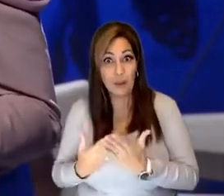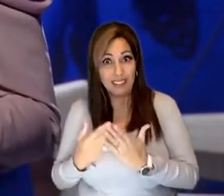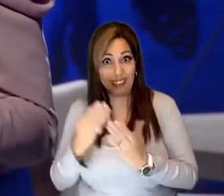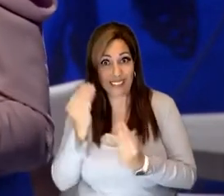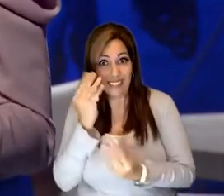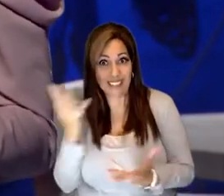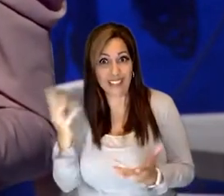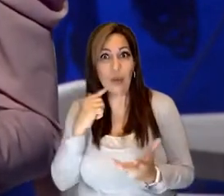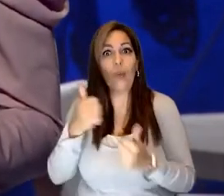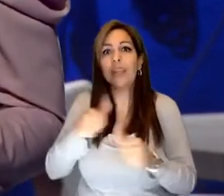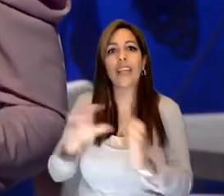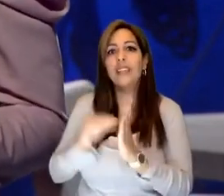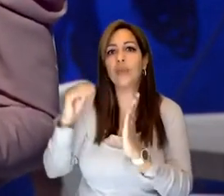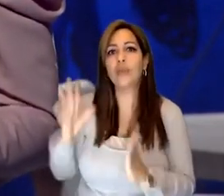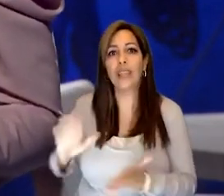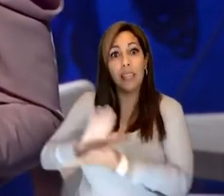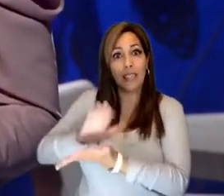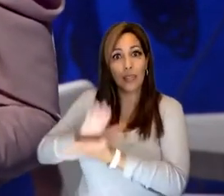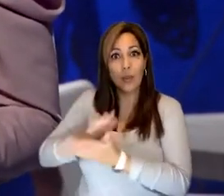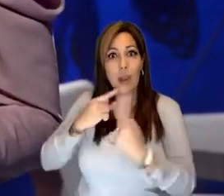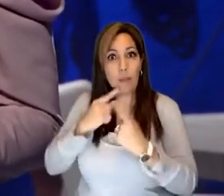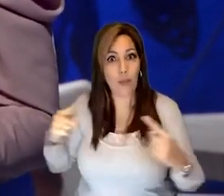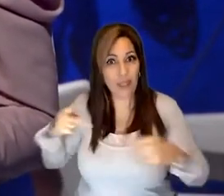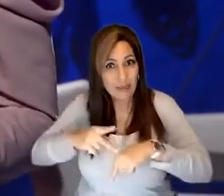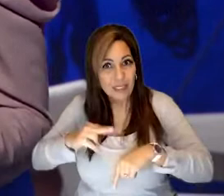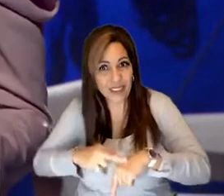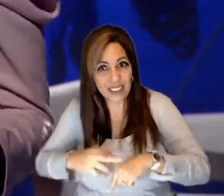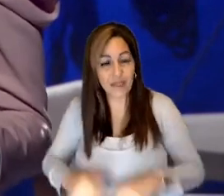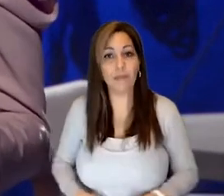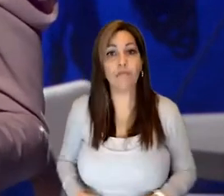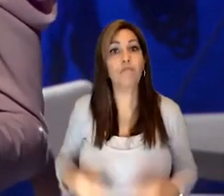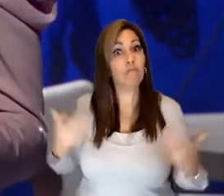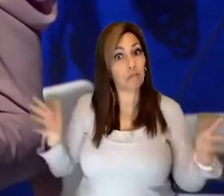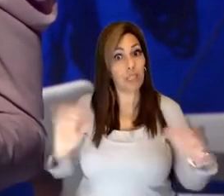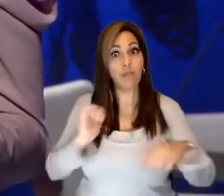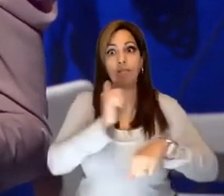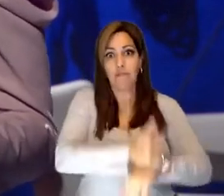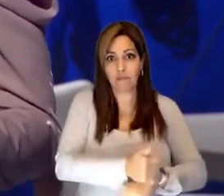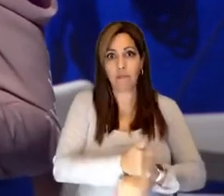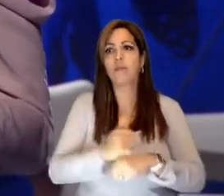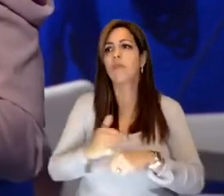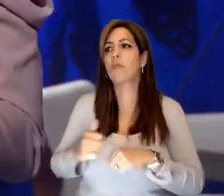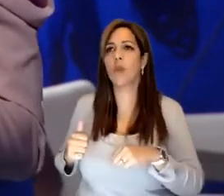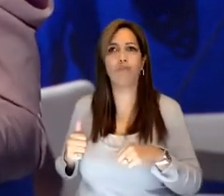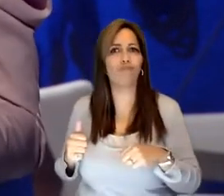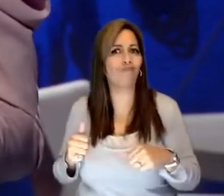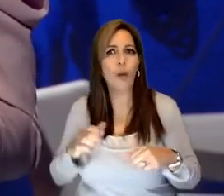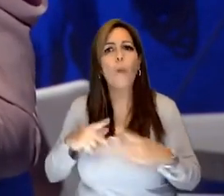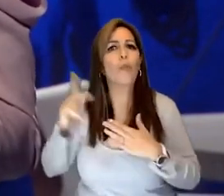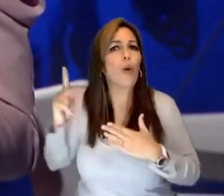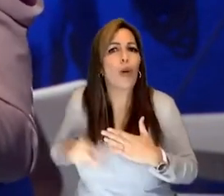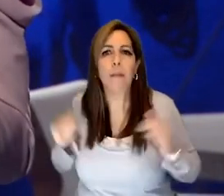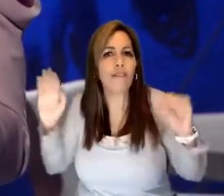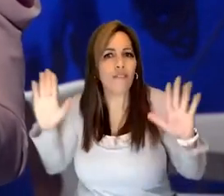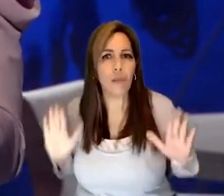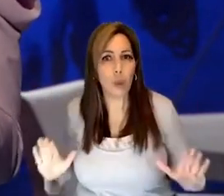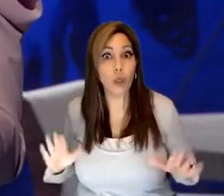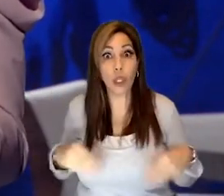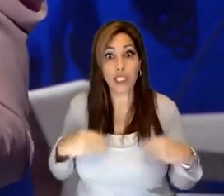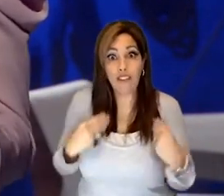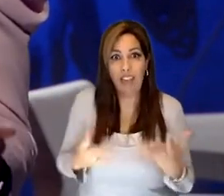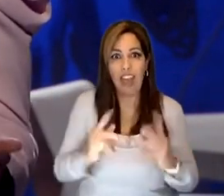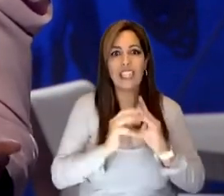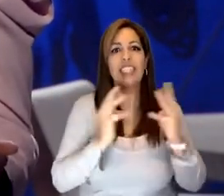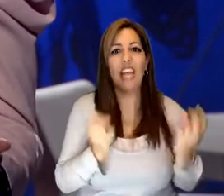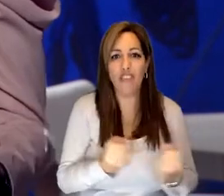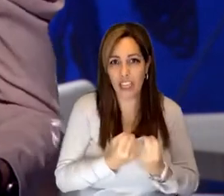con diversidad funcional de las escuelas públicas de Puerto Rico. Se ha creado una iniciativa fabulosa donde se van a estar